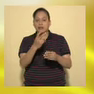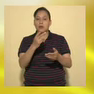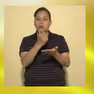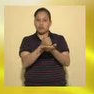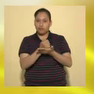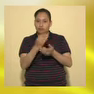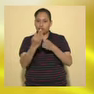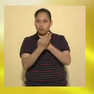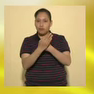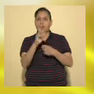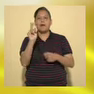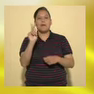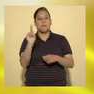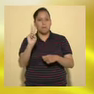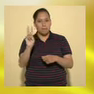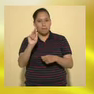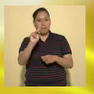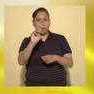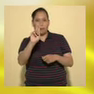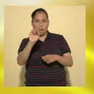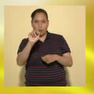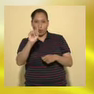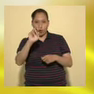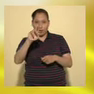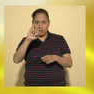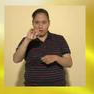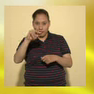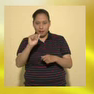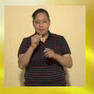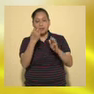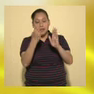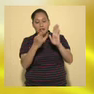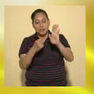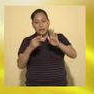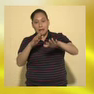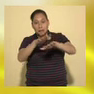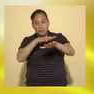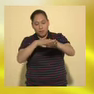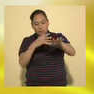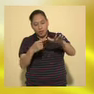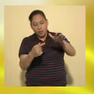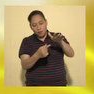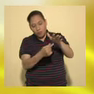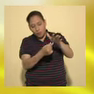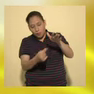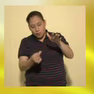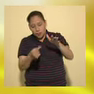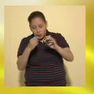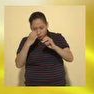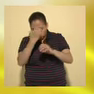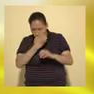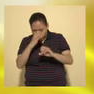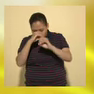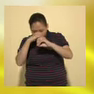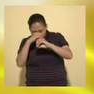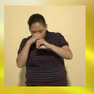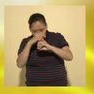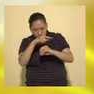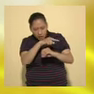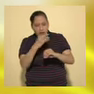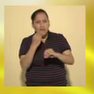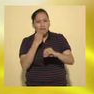proteína. Entonces, el tamiz metabólico lo que hace es detectar algunas anomalías en el metabolismo